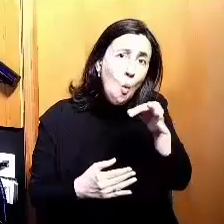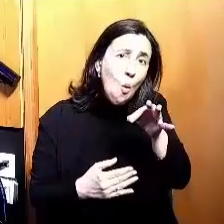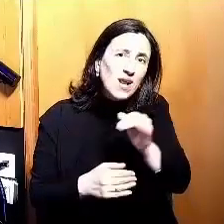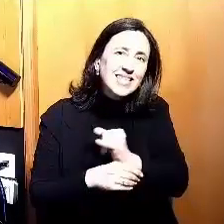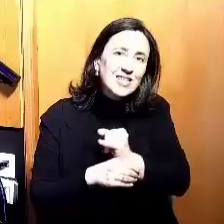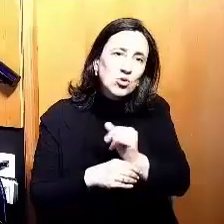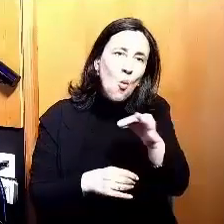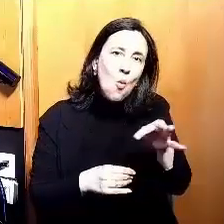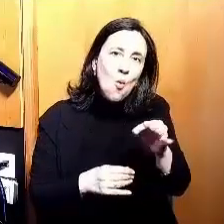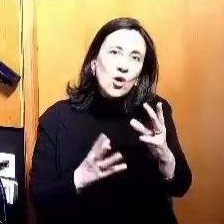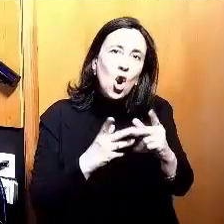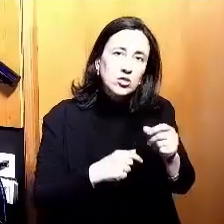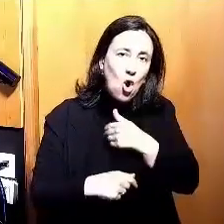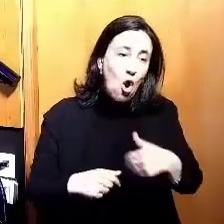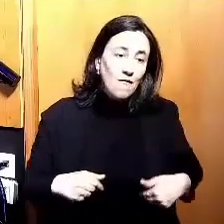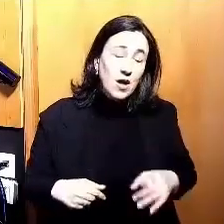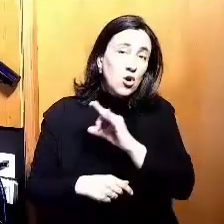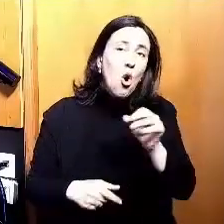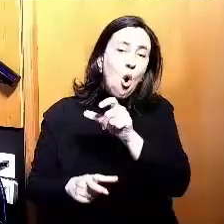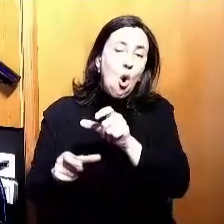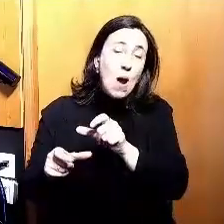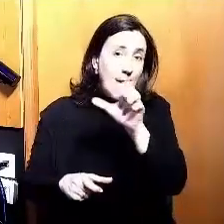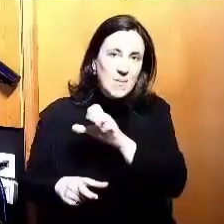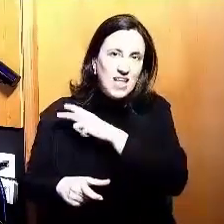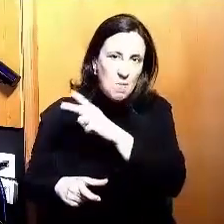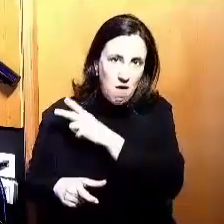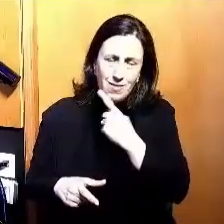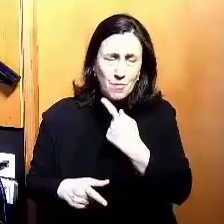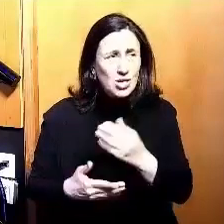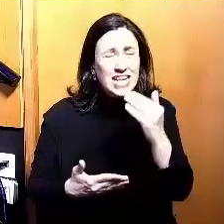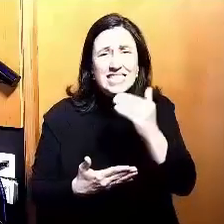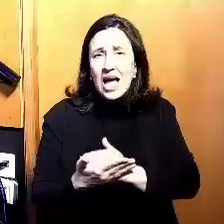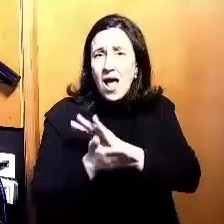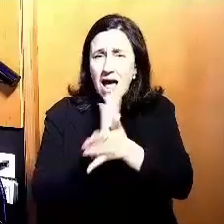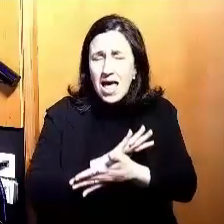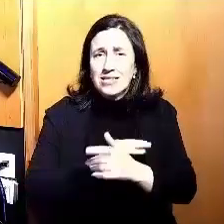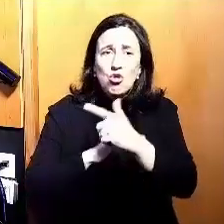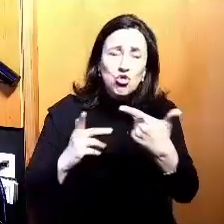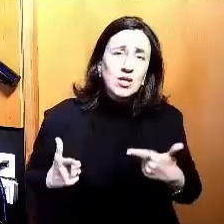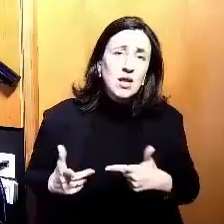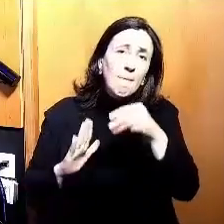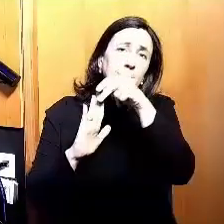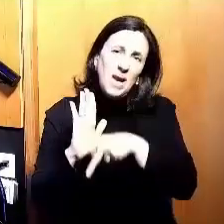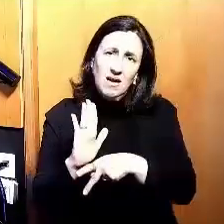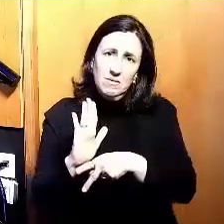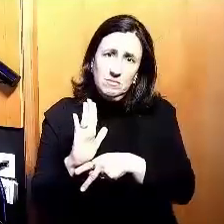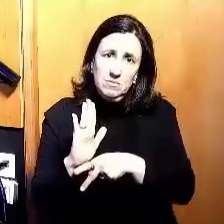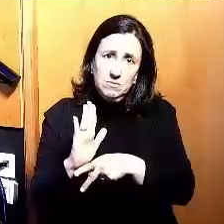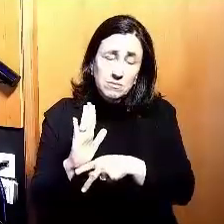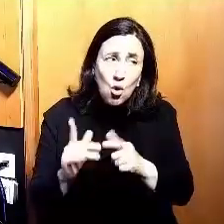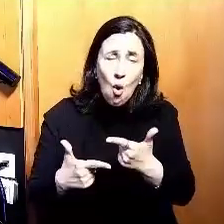institucionales o organizacionales, tanto de gobierno como de sociedad civil, y que sobre todo carecen de un plan y